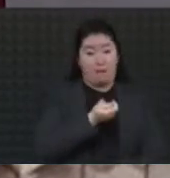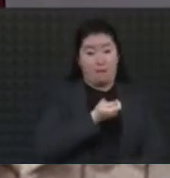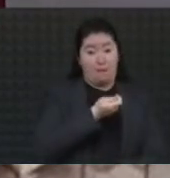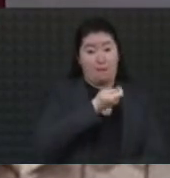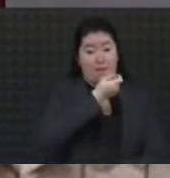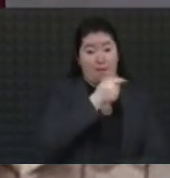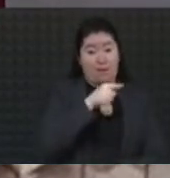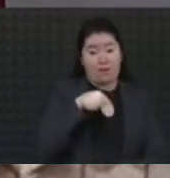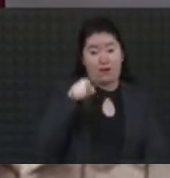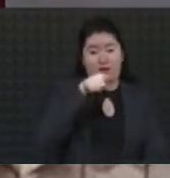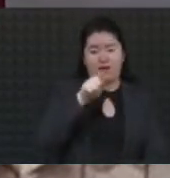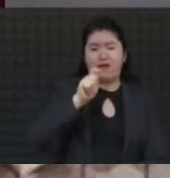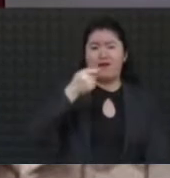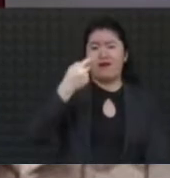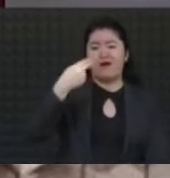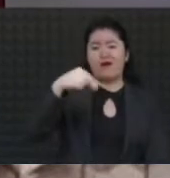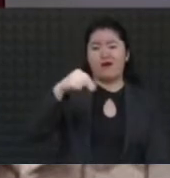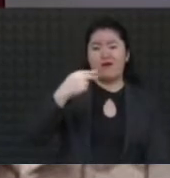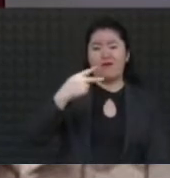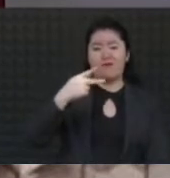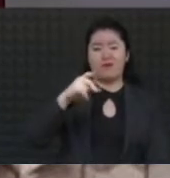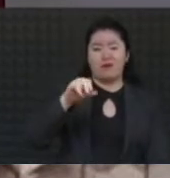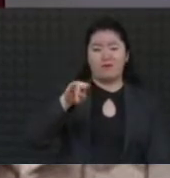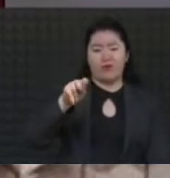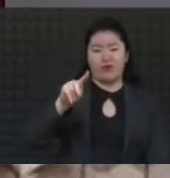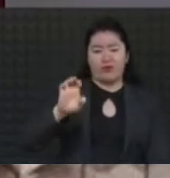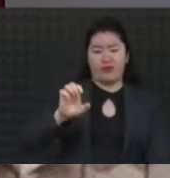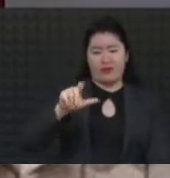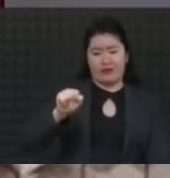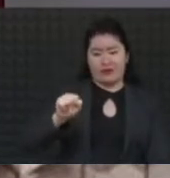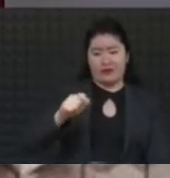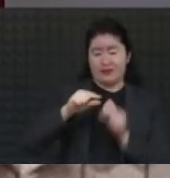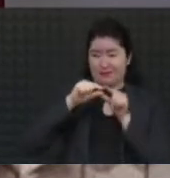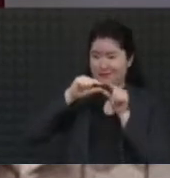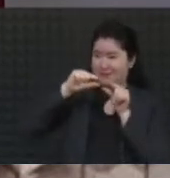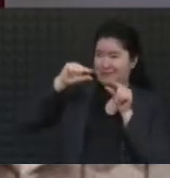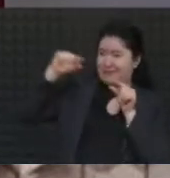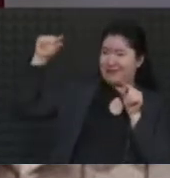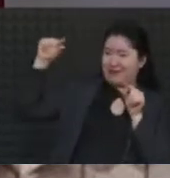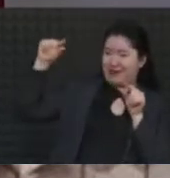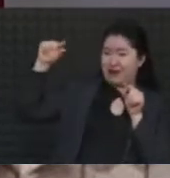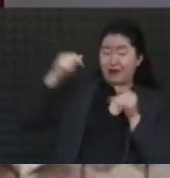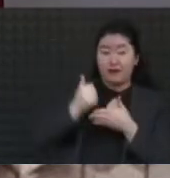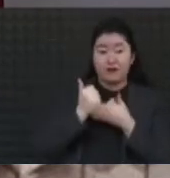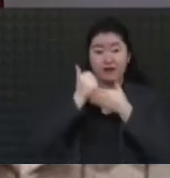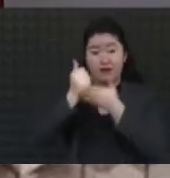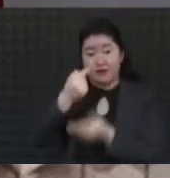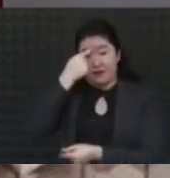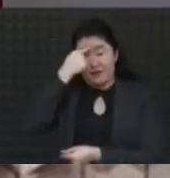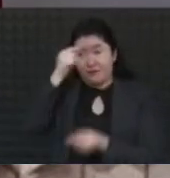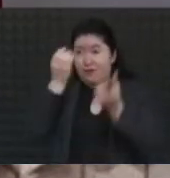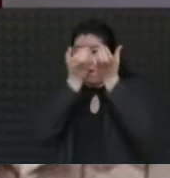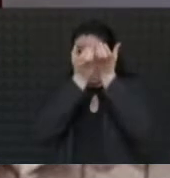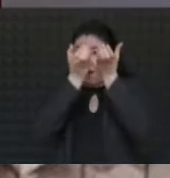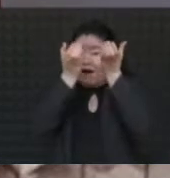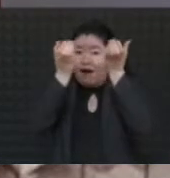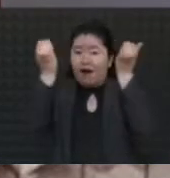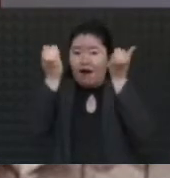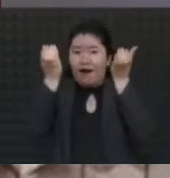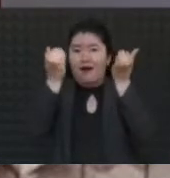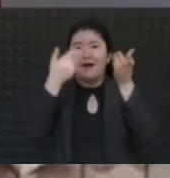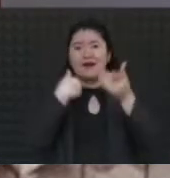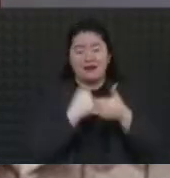de puntales. Estos son los puntales que apoyan una trave que soporta la trave existente.